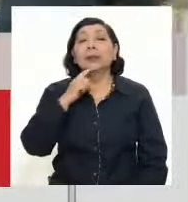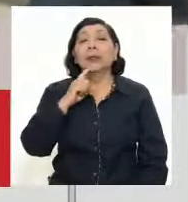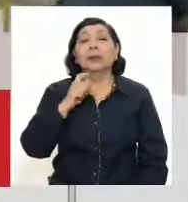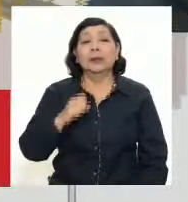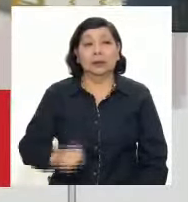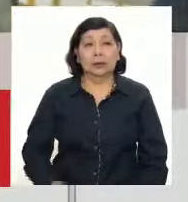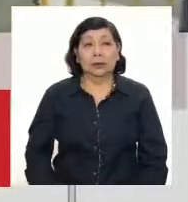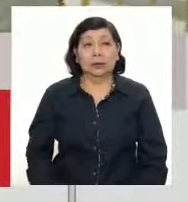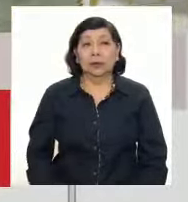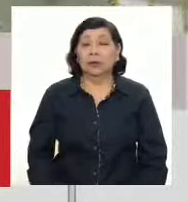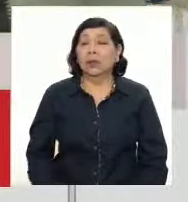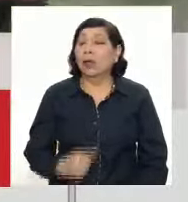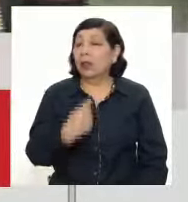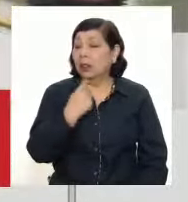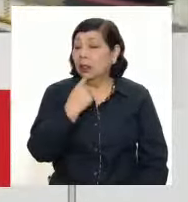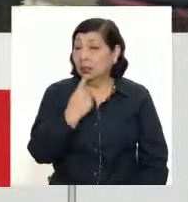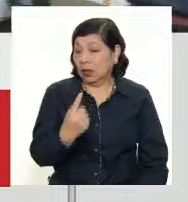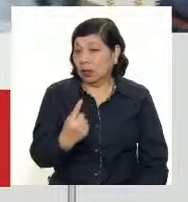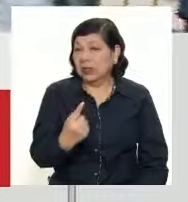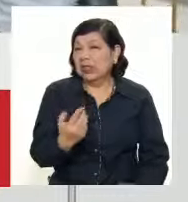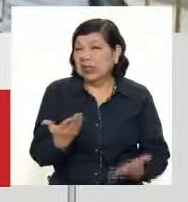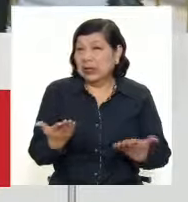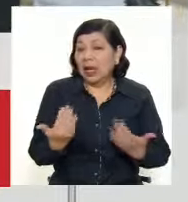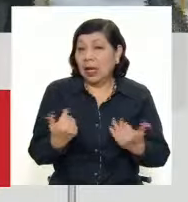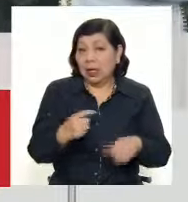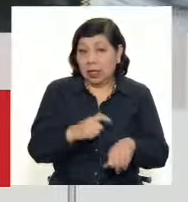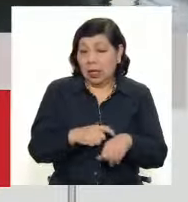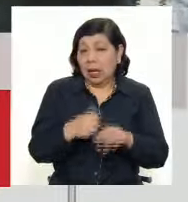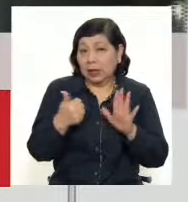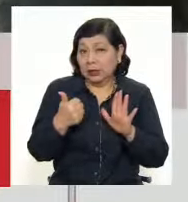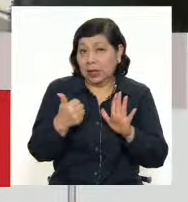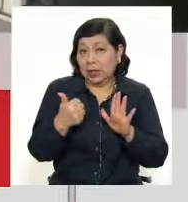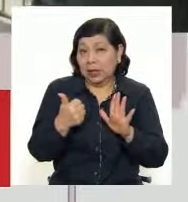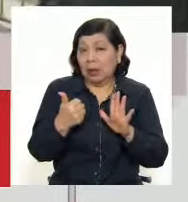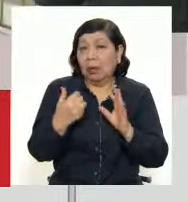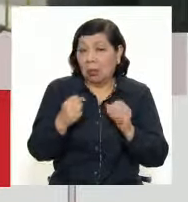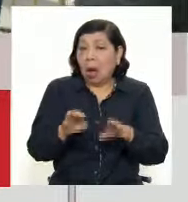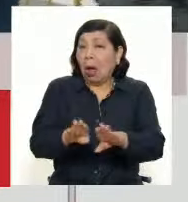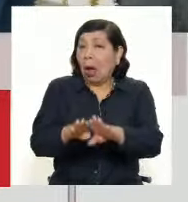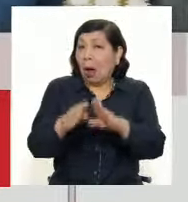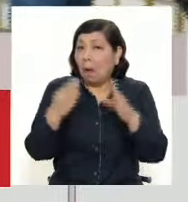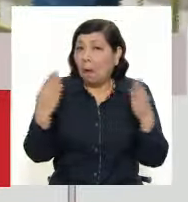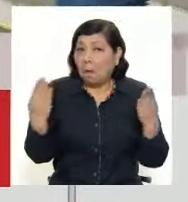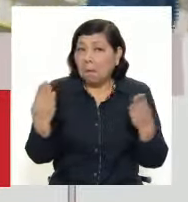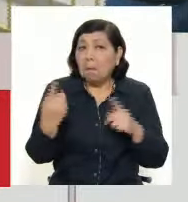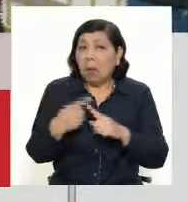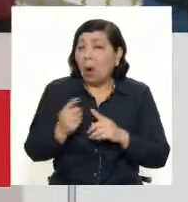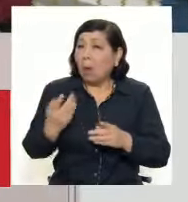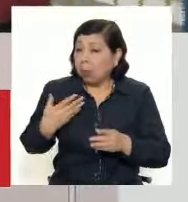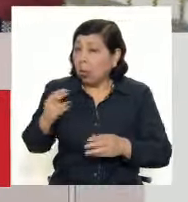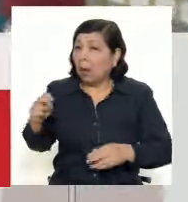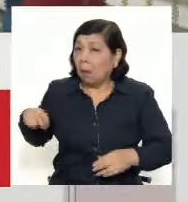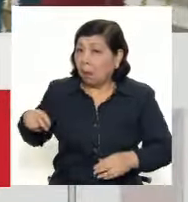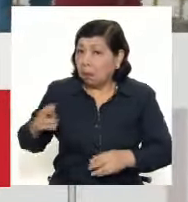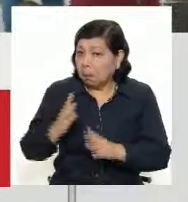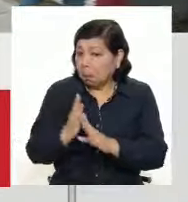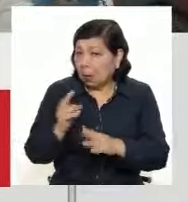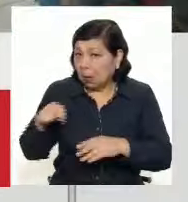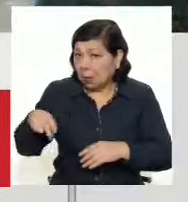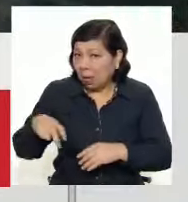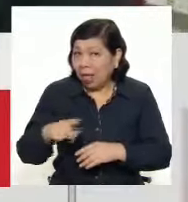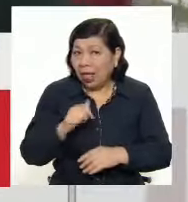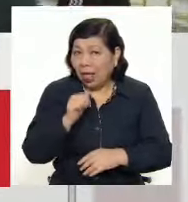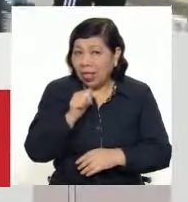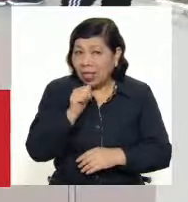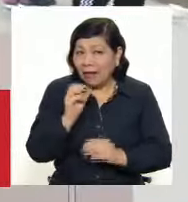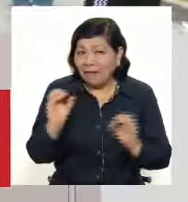escuchamos. Se había compartido la información que a partir de las 6 de la mañana se iban a aperturar las puertas para que puedan ingresar. Tenemos entendido que eso